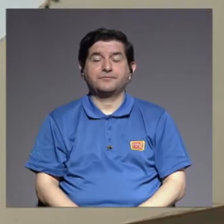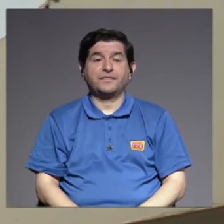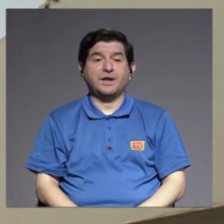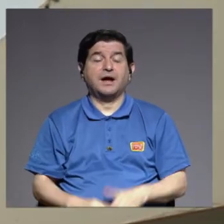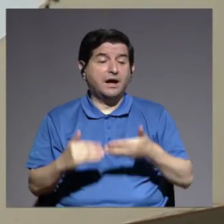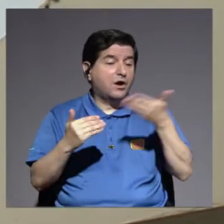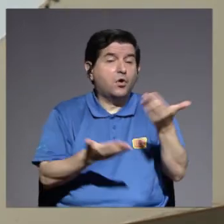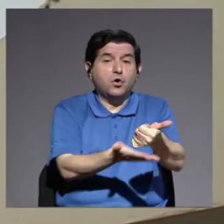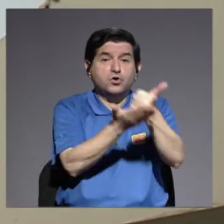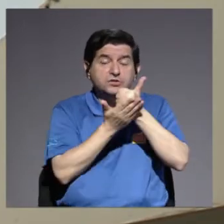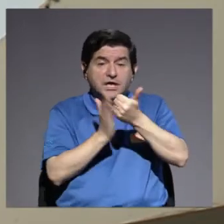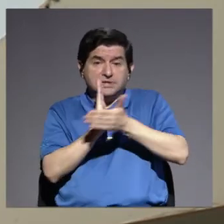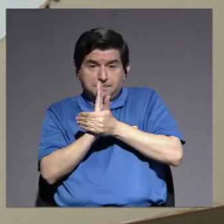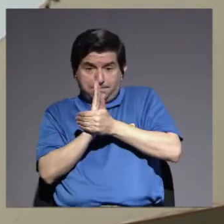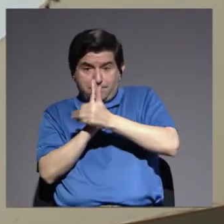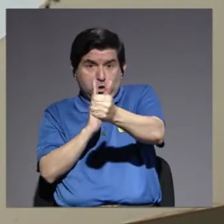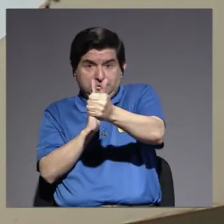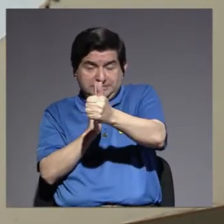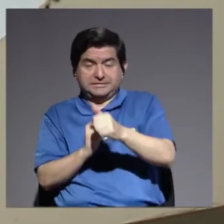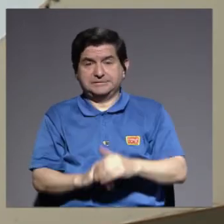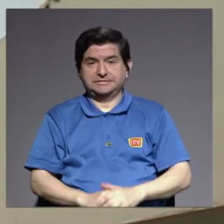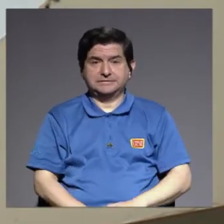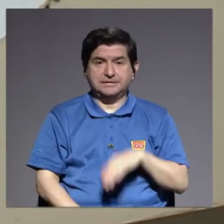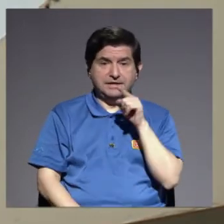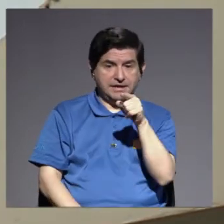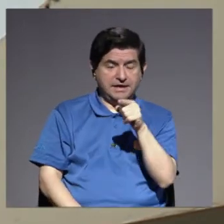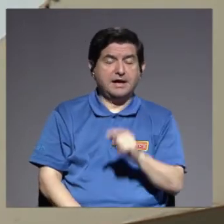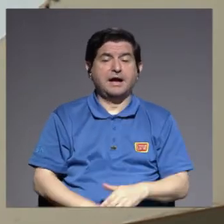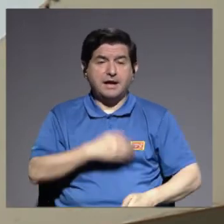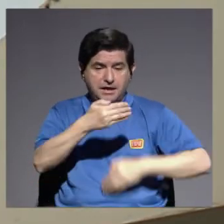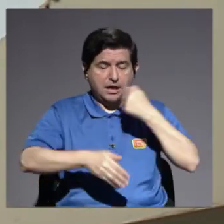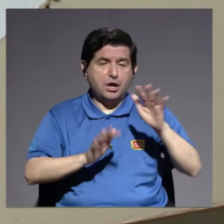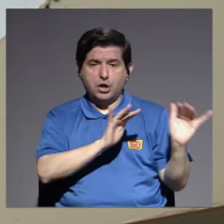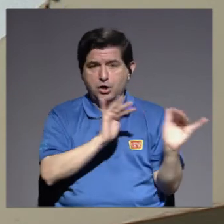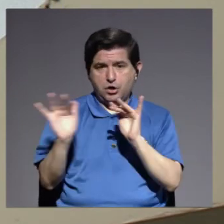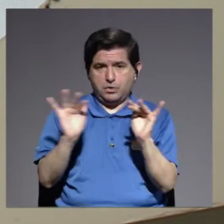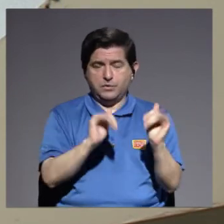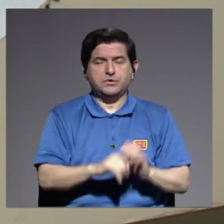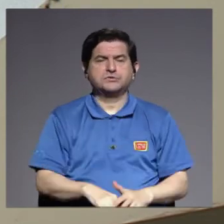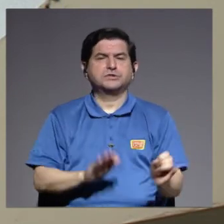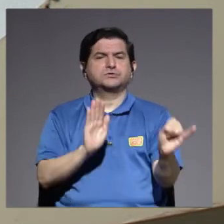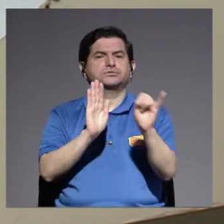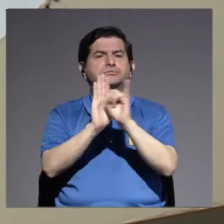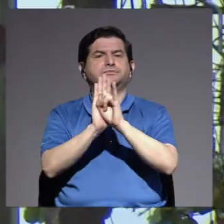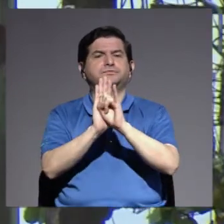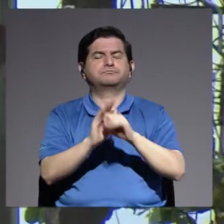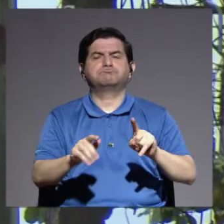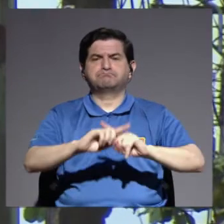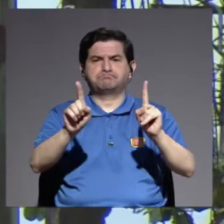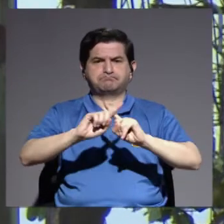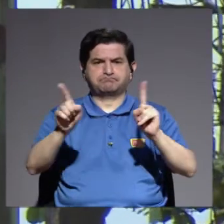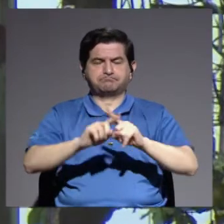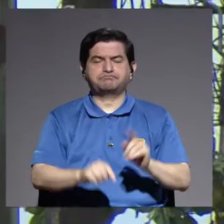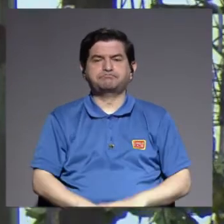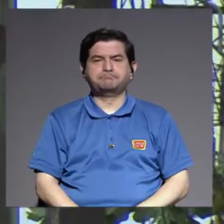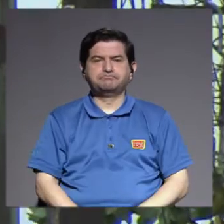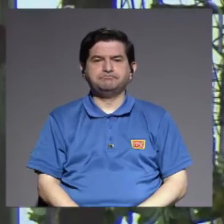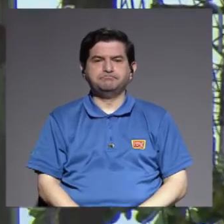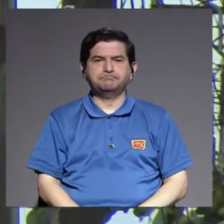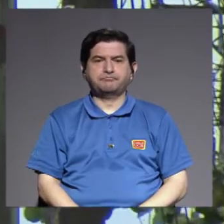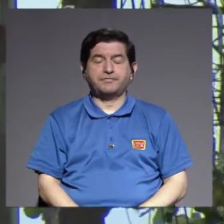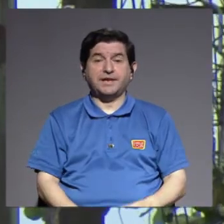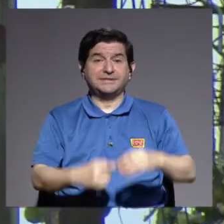ayudan a nosotros a potencializar la digitalización, podemos identificar varios. Entre estos,